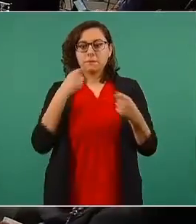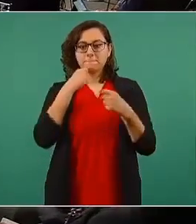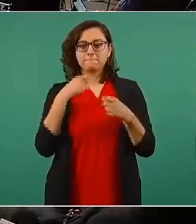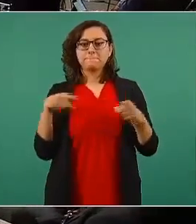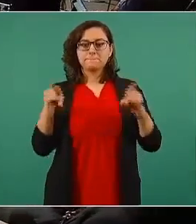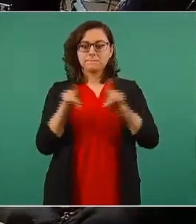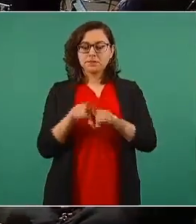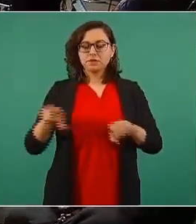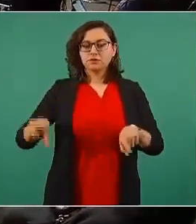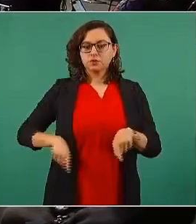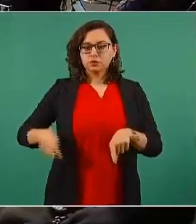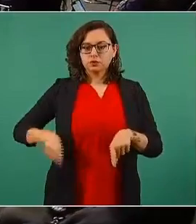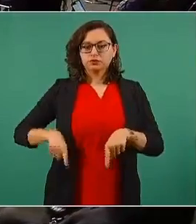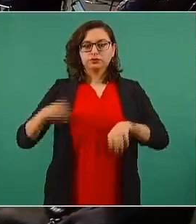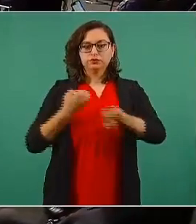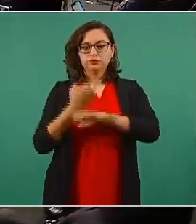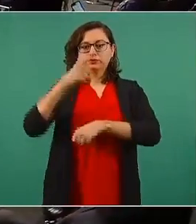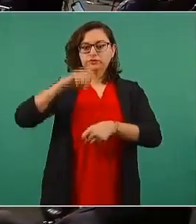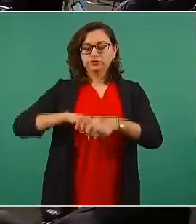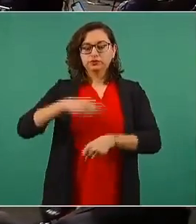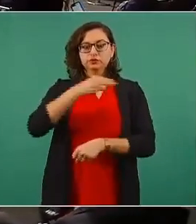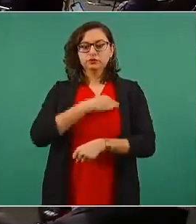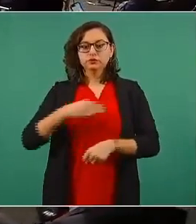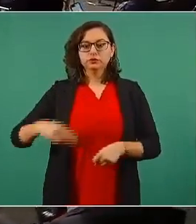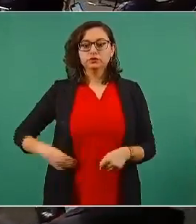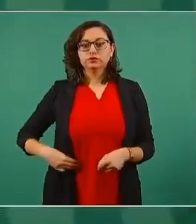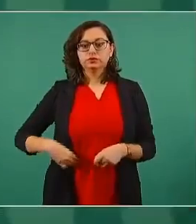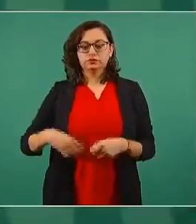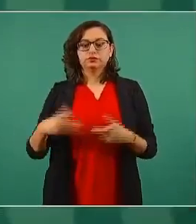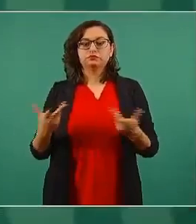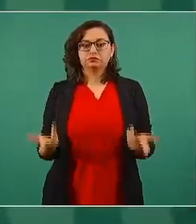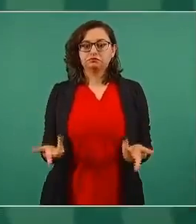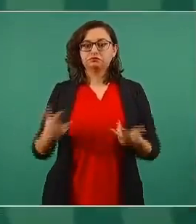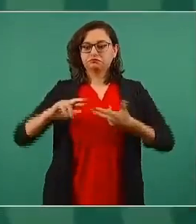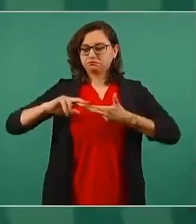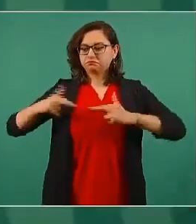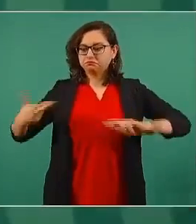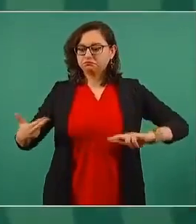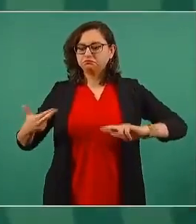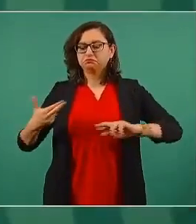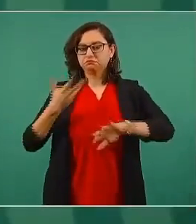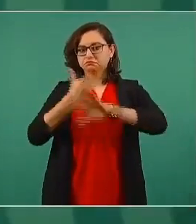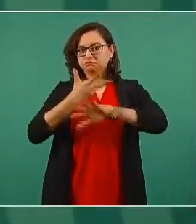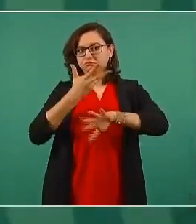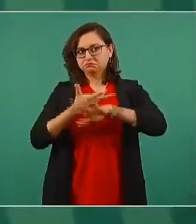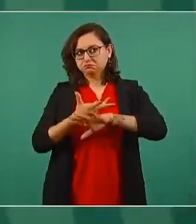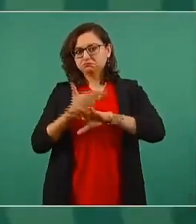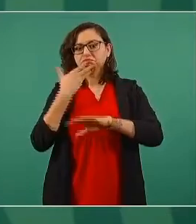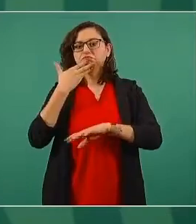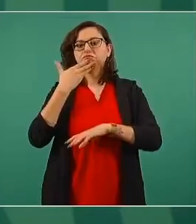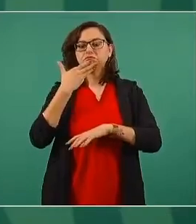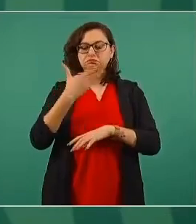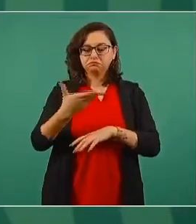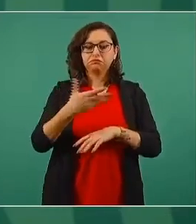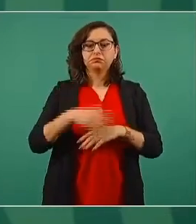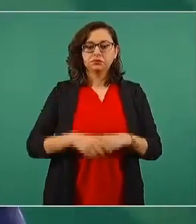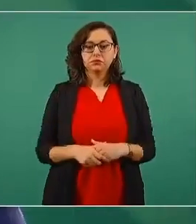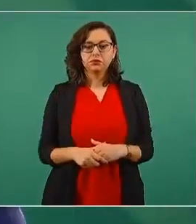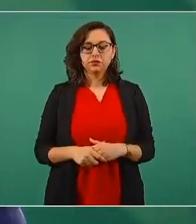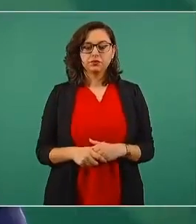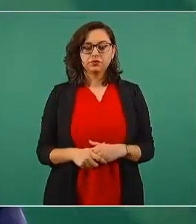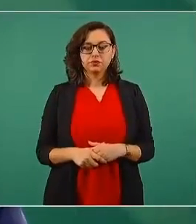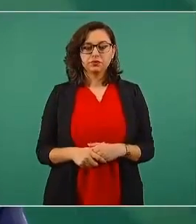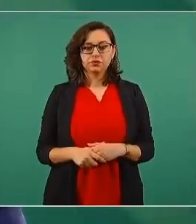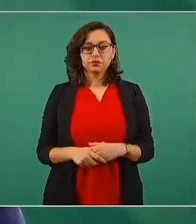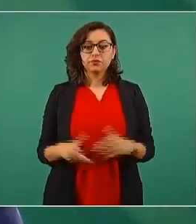con los gobiernos estatales, municipales, y es buena la relación con el gobierno de Estados Unidos. De modo que yo